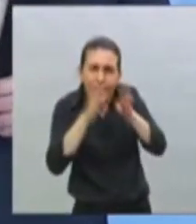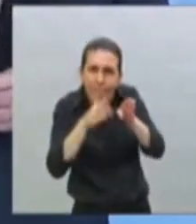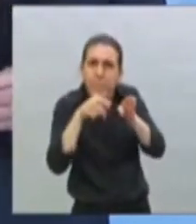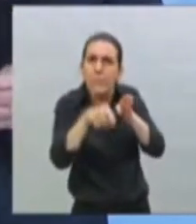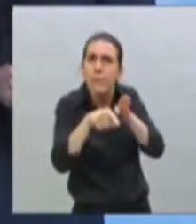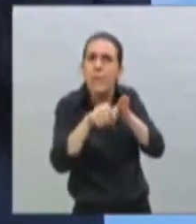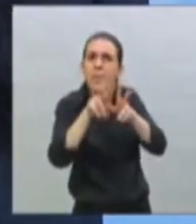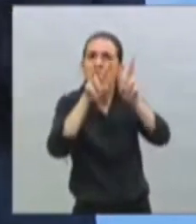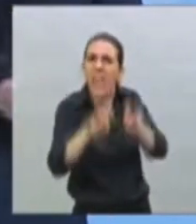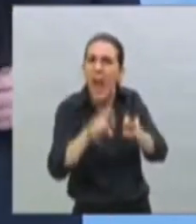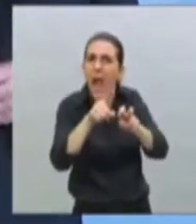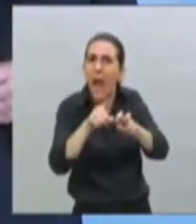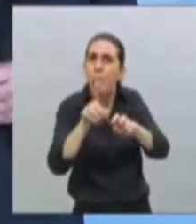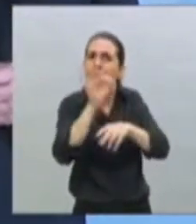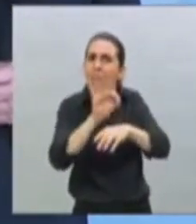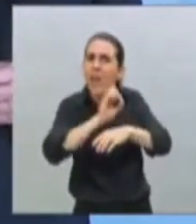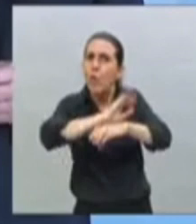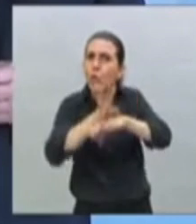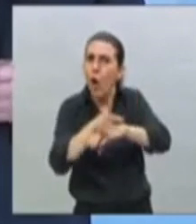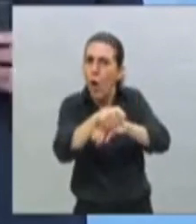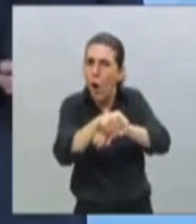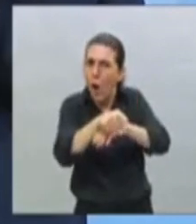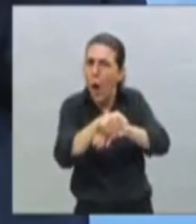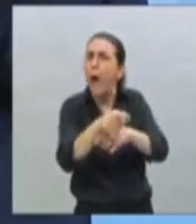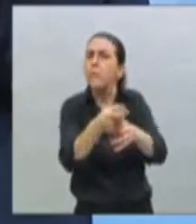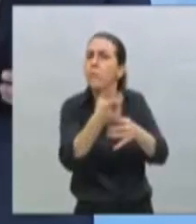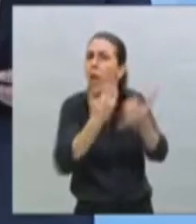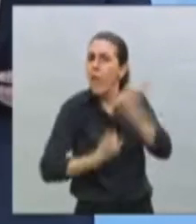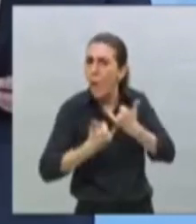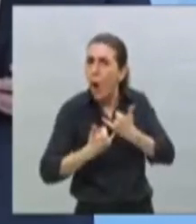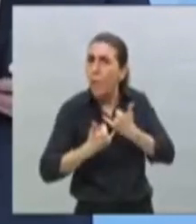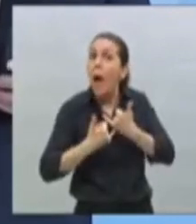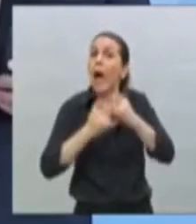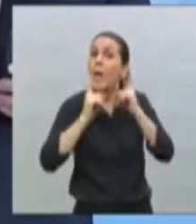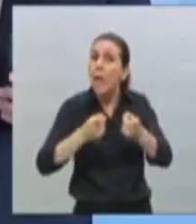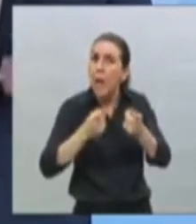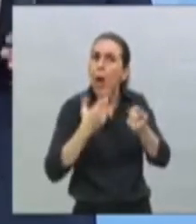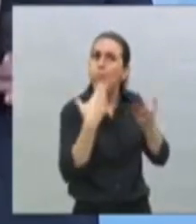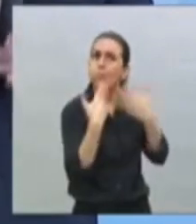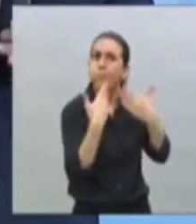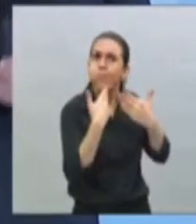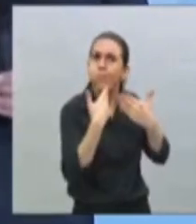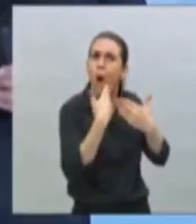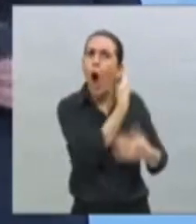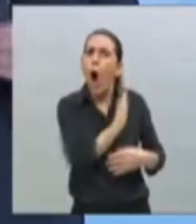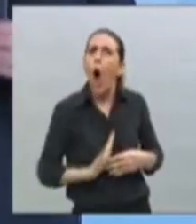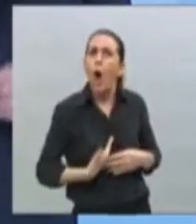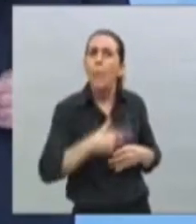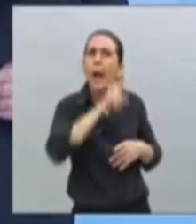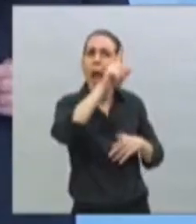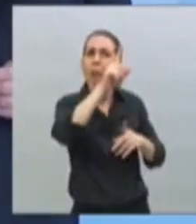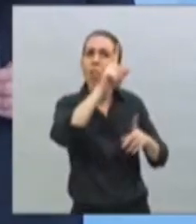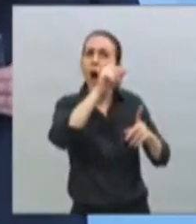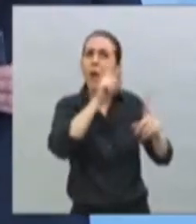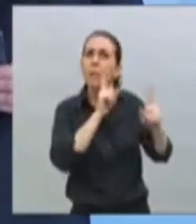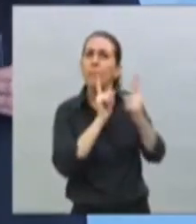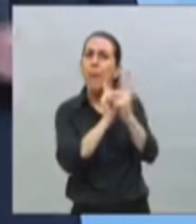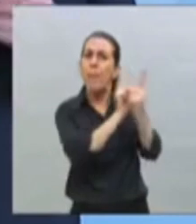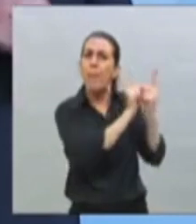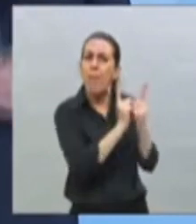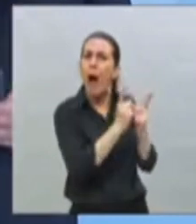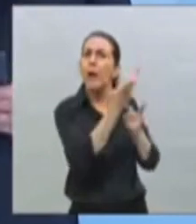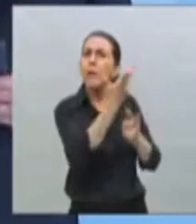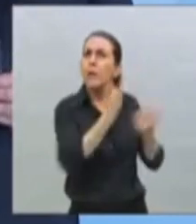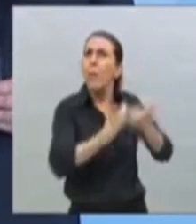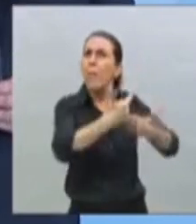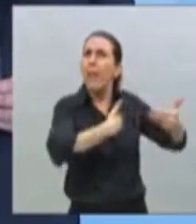en el tema del coronavirus, y también después de haber hablado con todos los gobernadores que unánimemente me han planteado la